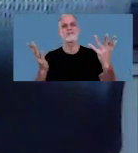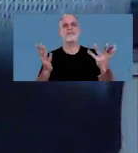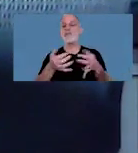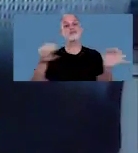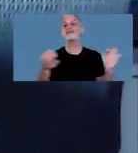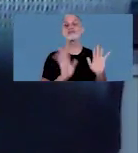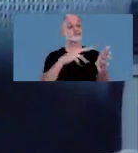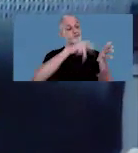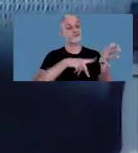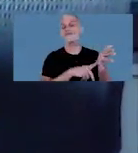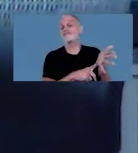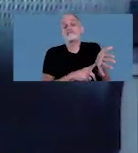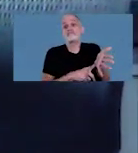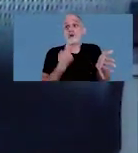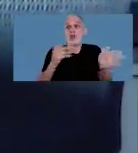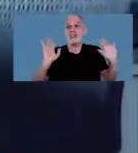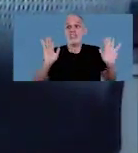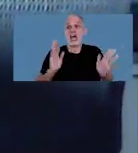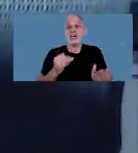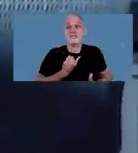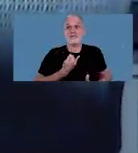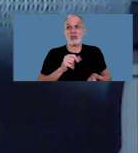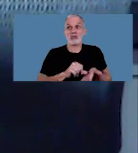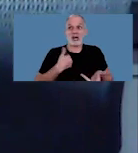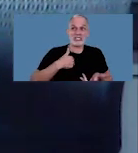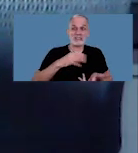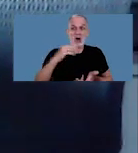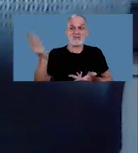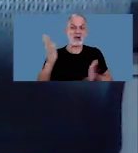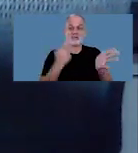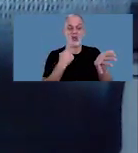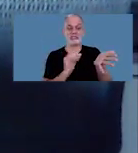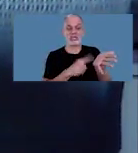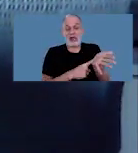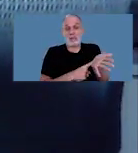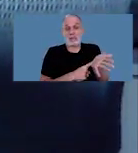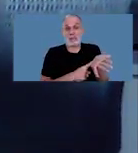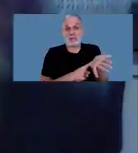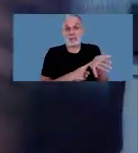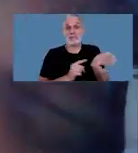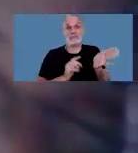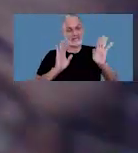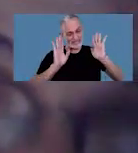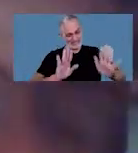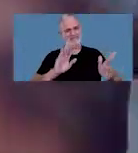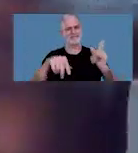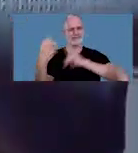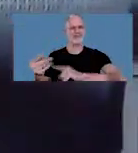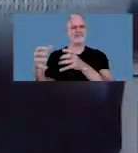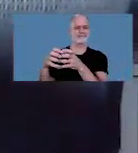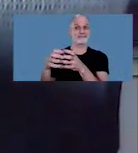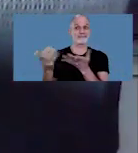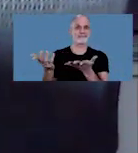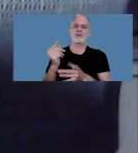mismo que siempre. Nadie me dice dónde tienen que estar estos inmuebles situados. Y la otra parte de la doctrina